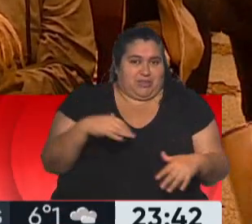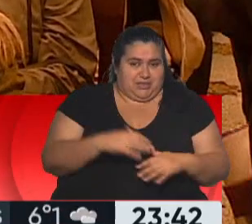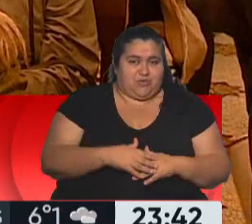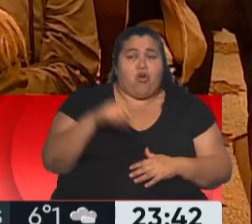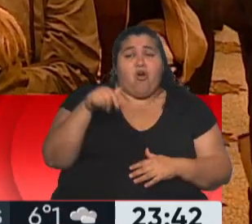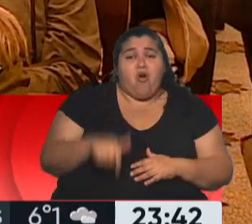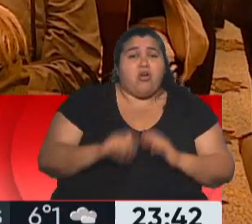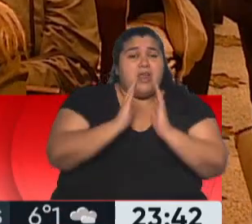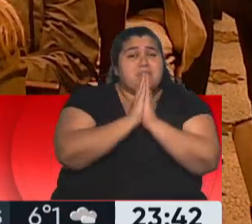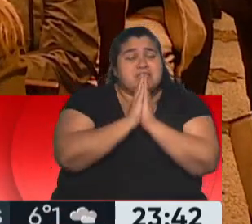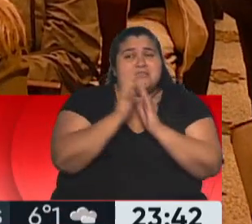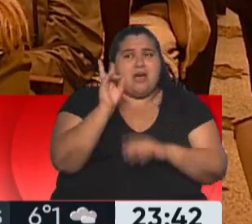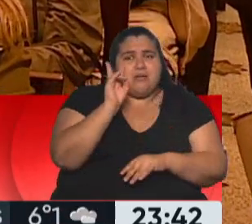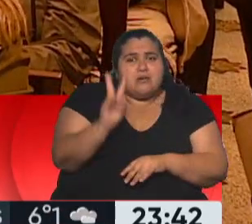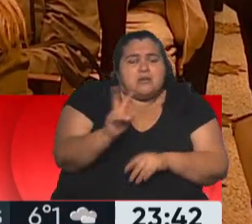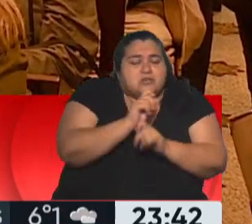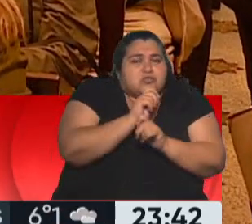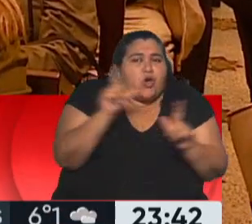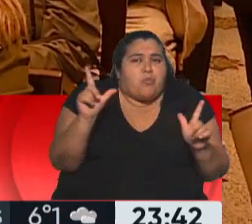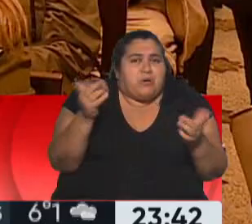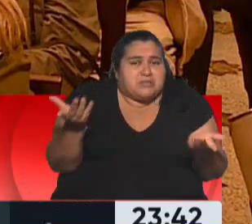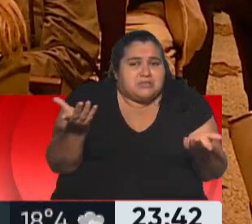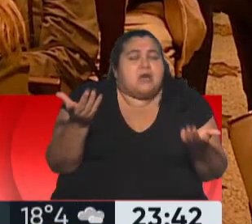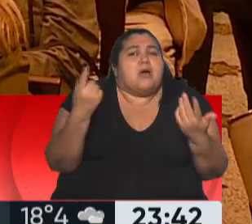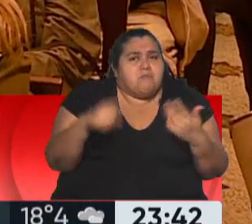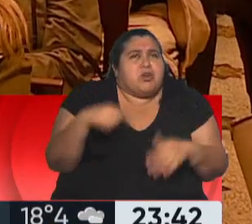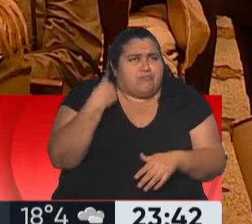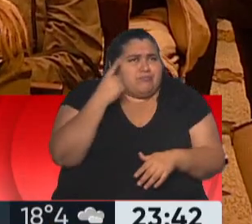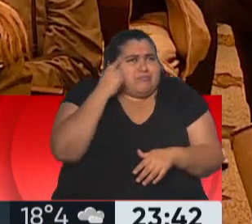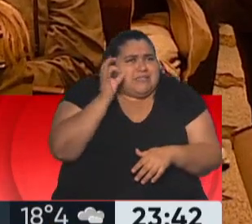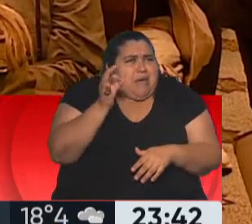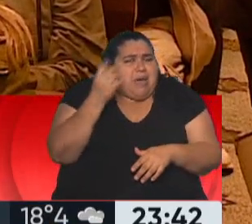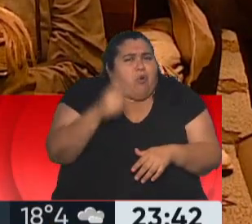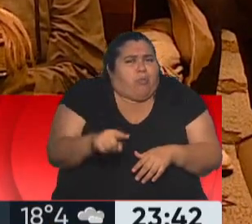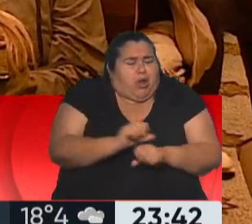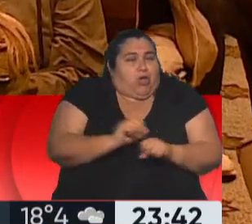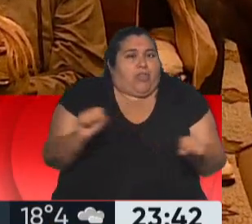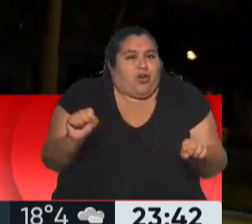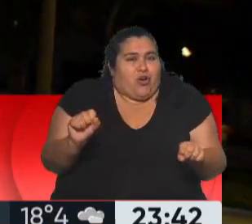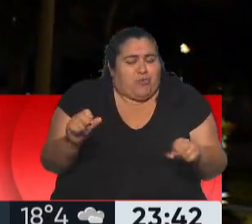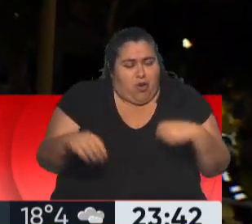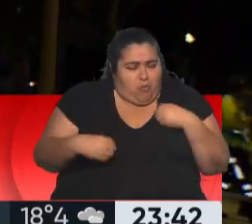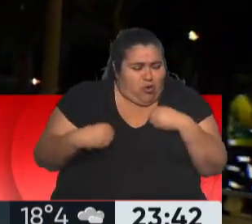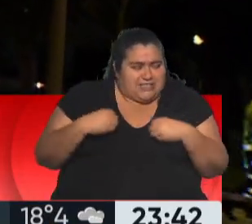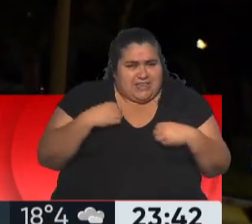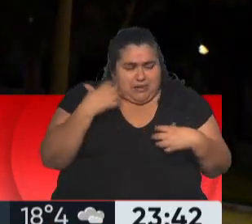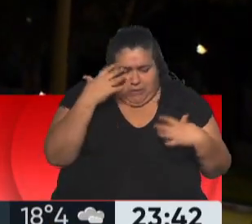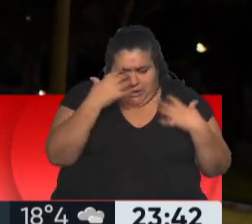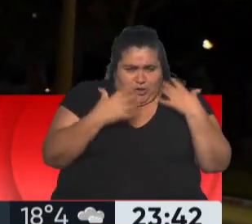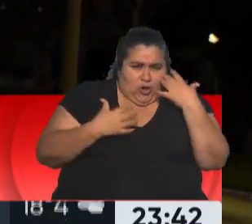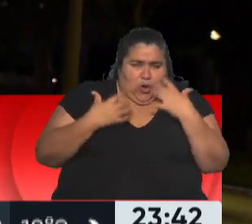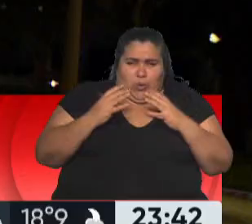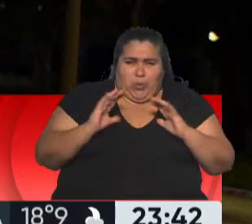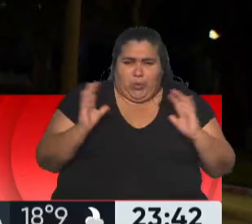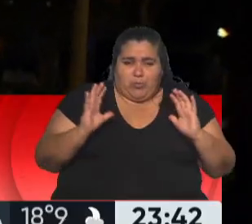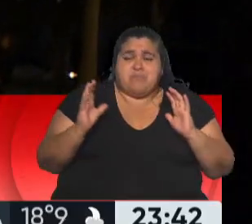homilía, fue una sorpresa, pero al mismo tiempo era algo posible. Así que en ese sentido es una mezcla de sentimientos muy grande. Y bueno, cuando